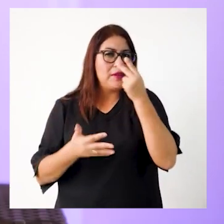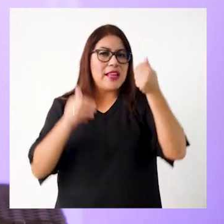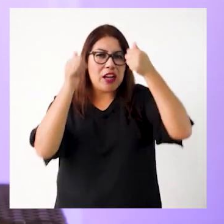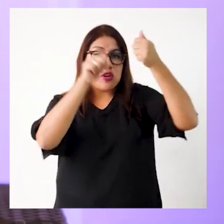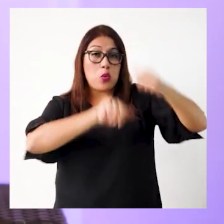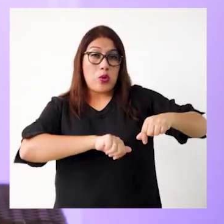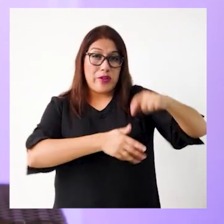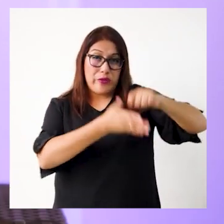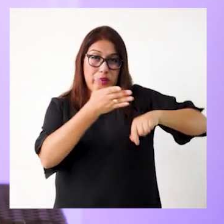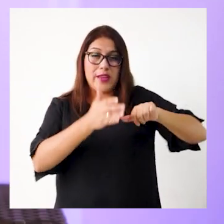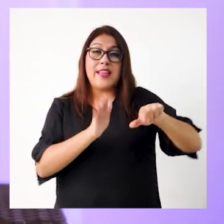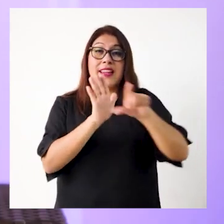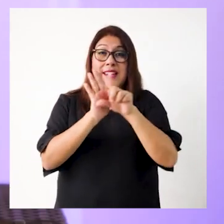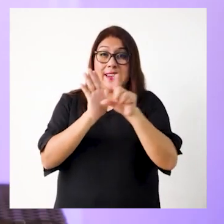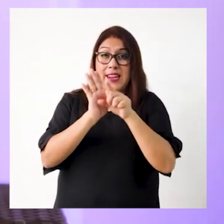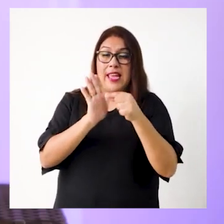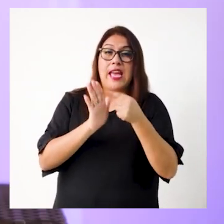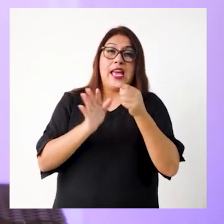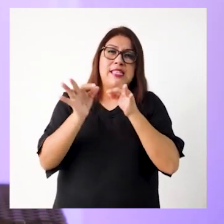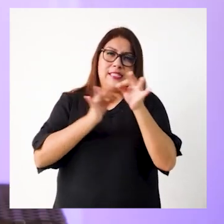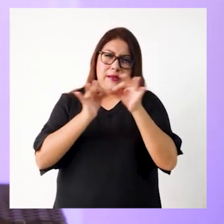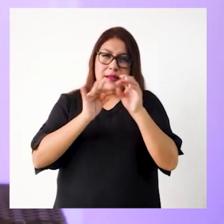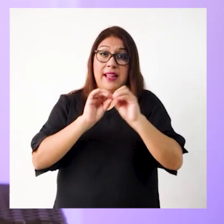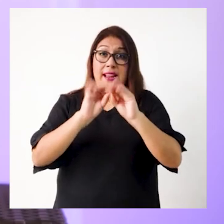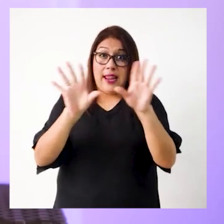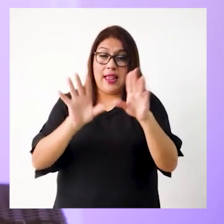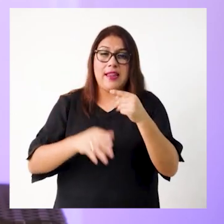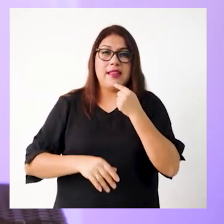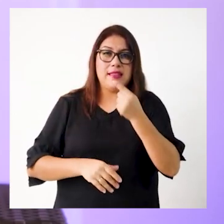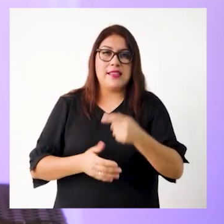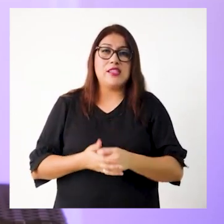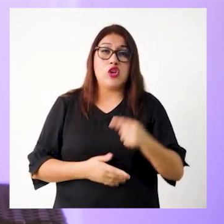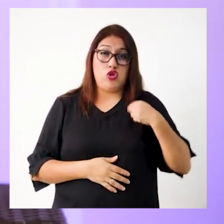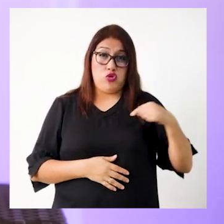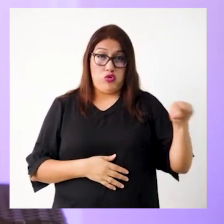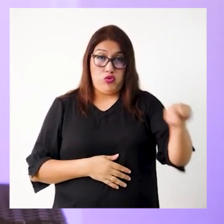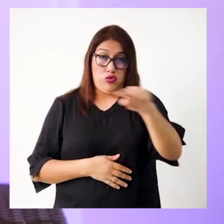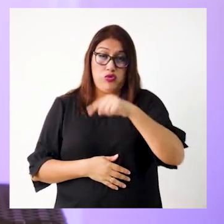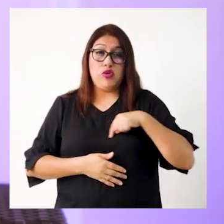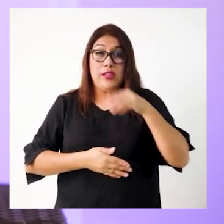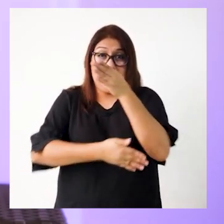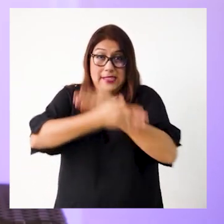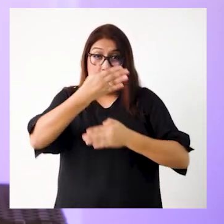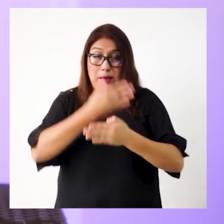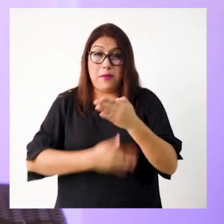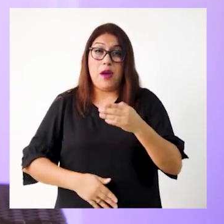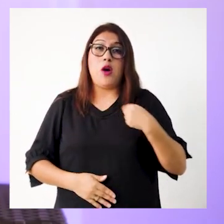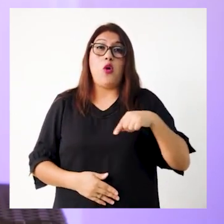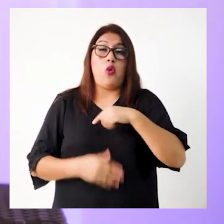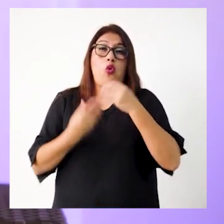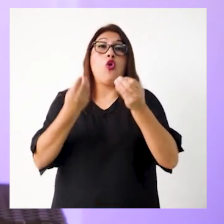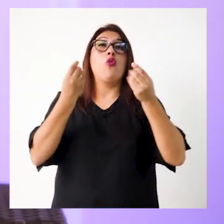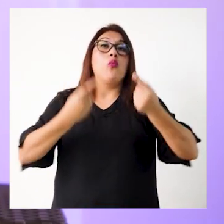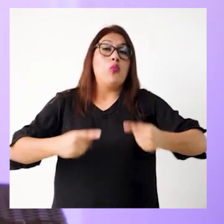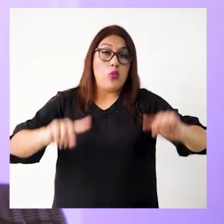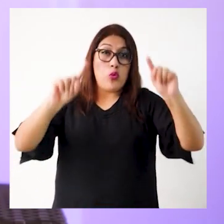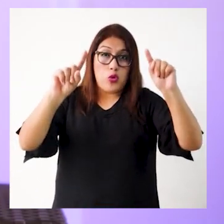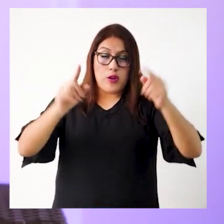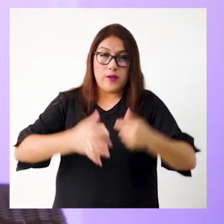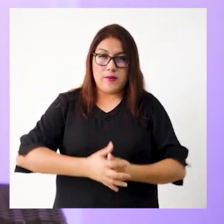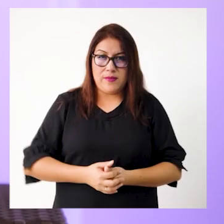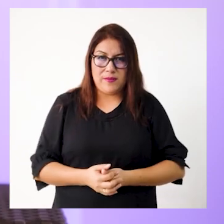la Convención y la ley especifican para que nosotros, las personas con discapacidad,